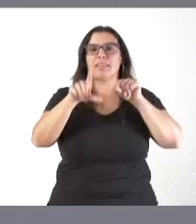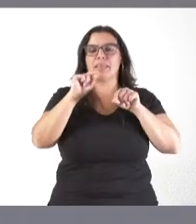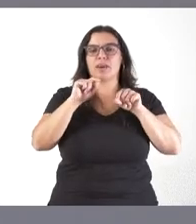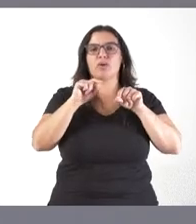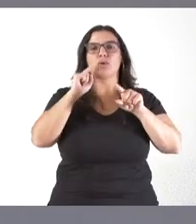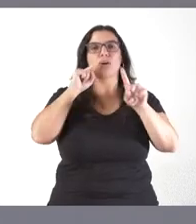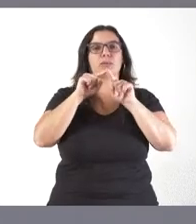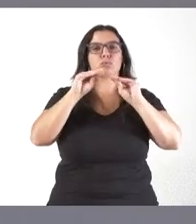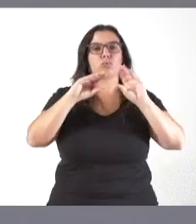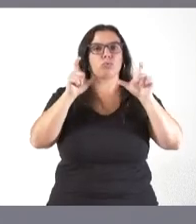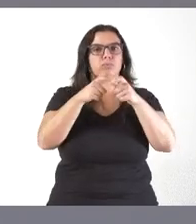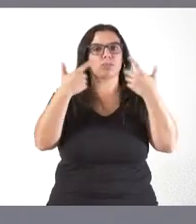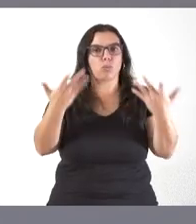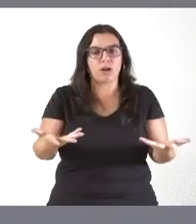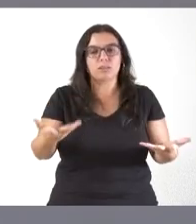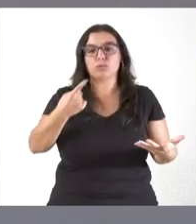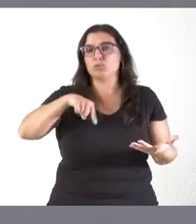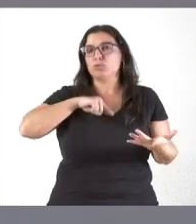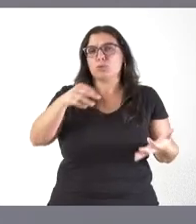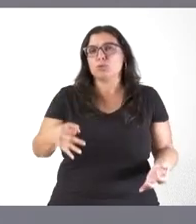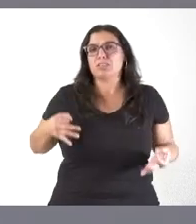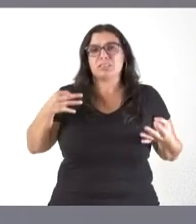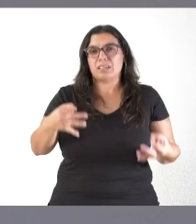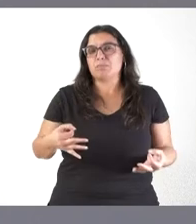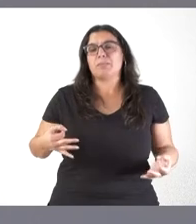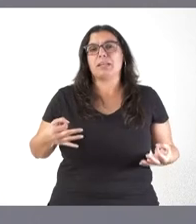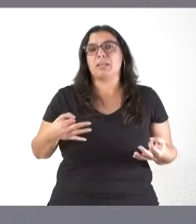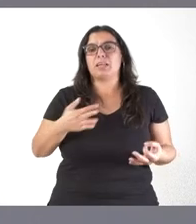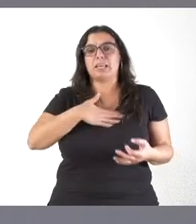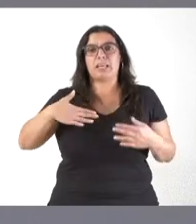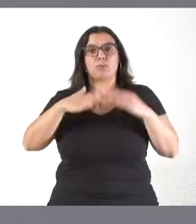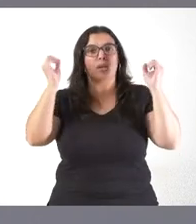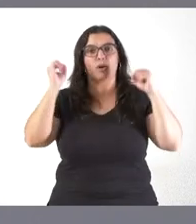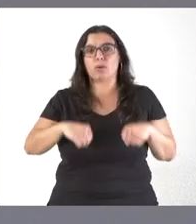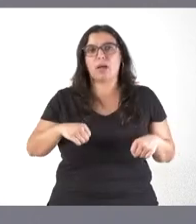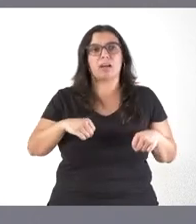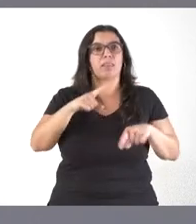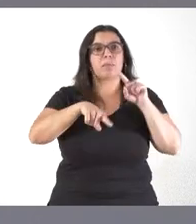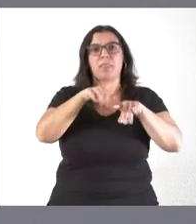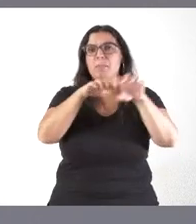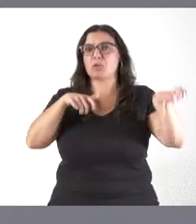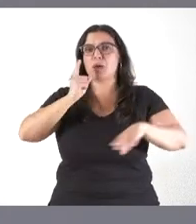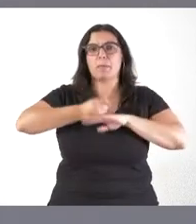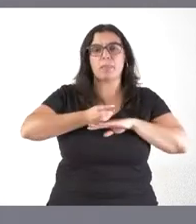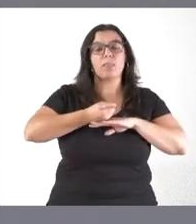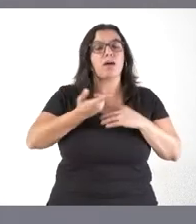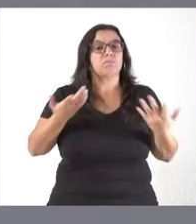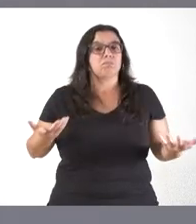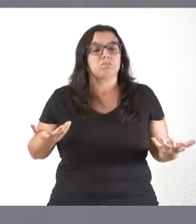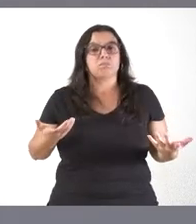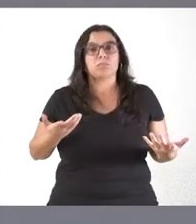León Nosotros siempre estuvimos en disposición de acordar lo que fuera la posición mayoritaria y particularmente aquellos